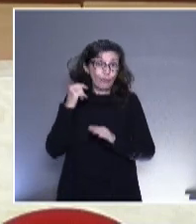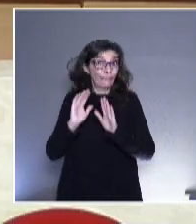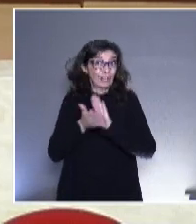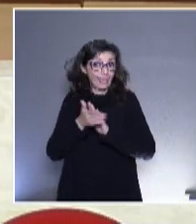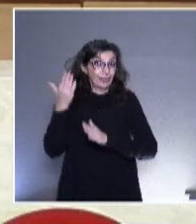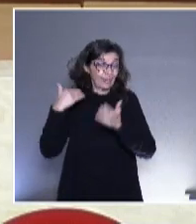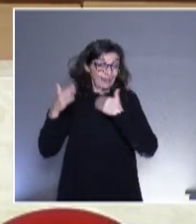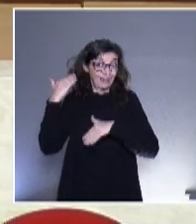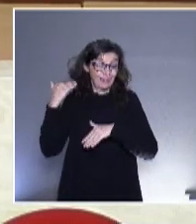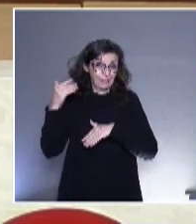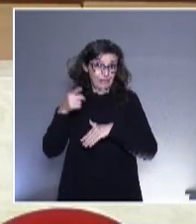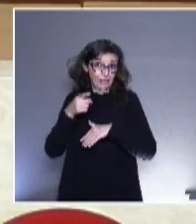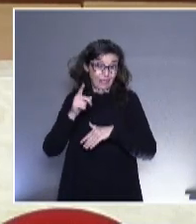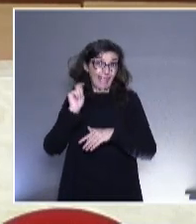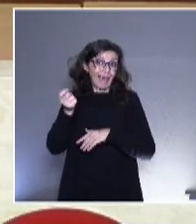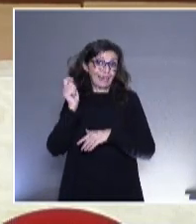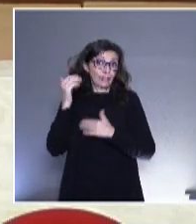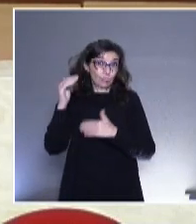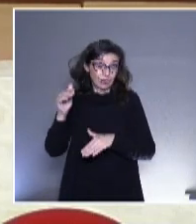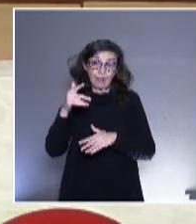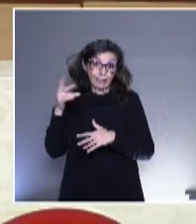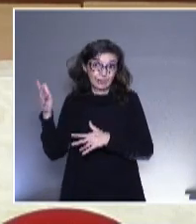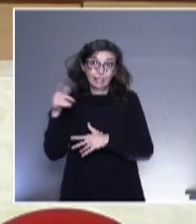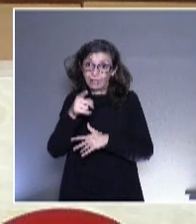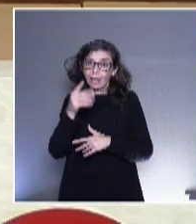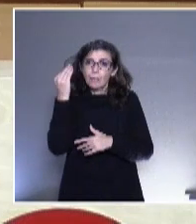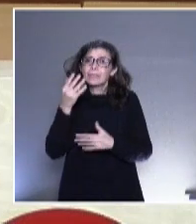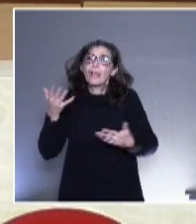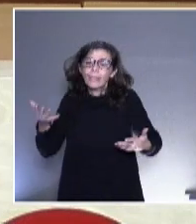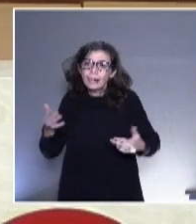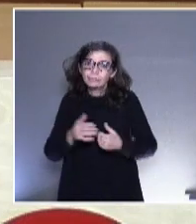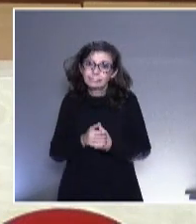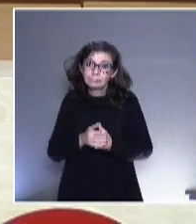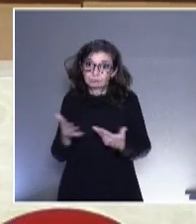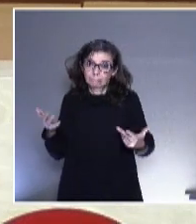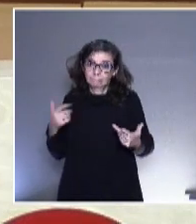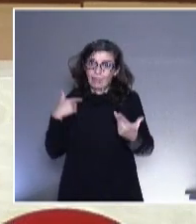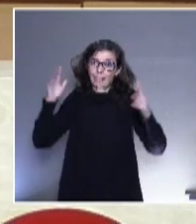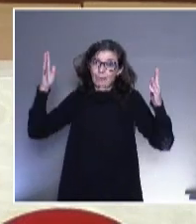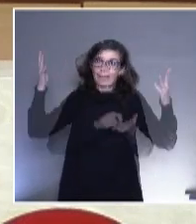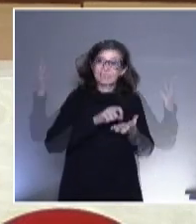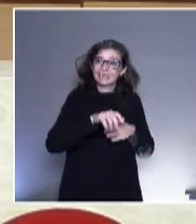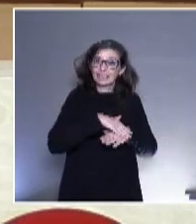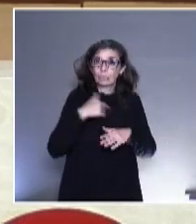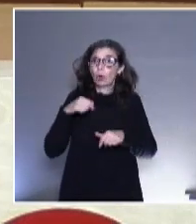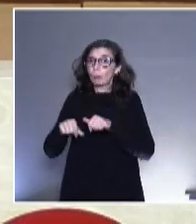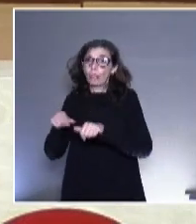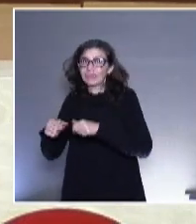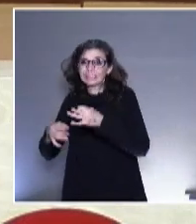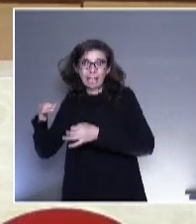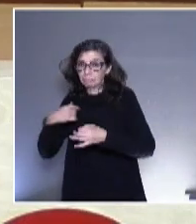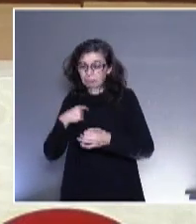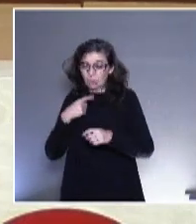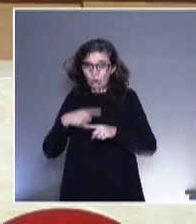depositó Para el el alquiler de su piso etcétera etcétera qué piensa hacer usted al respeto digo celebrarlo pero la verdad es